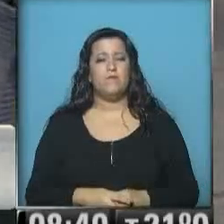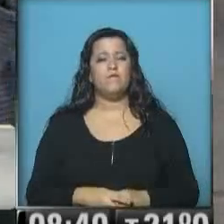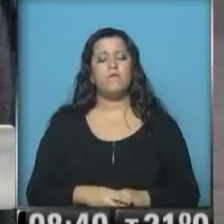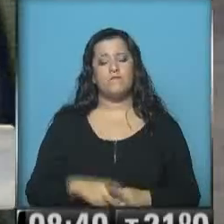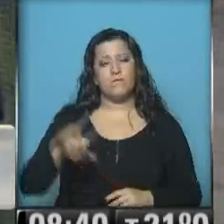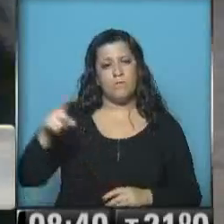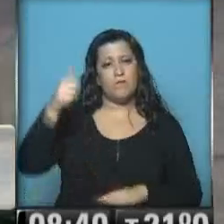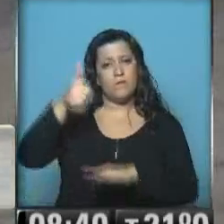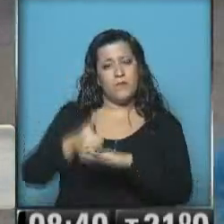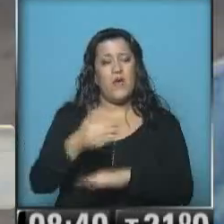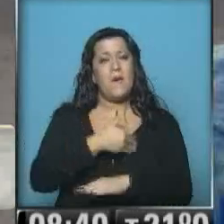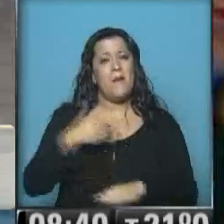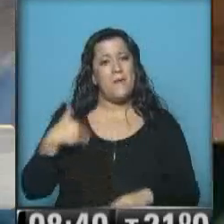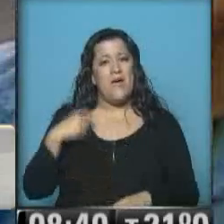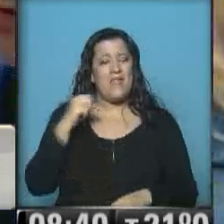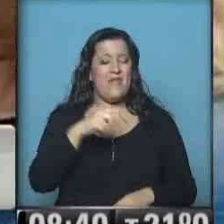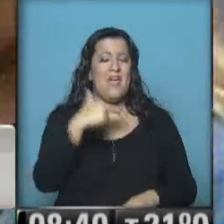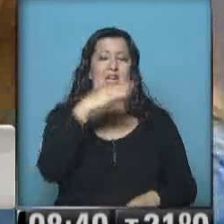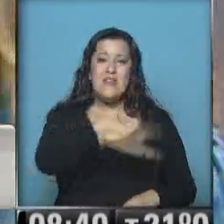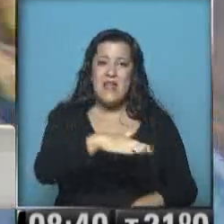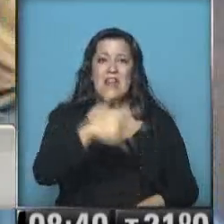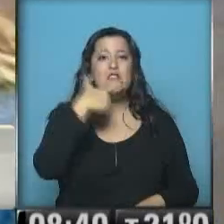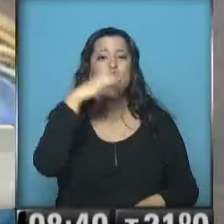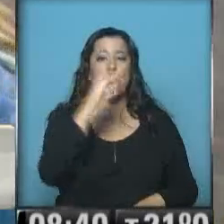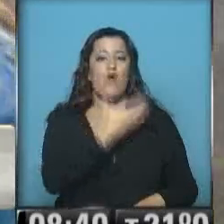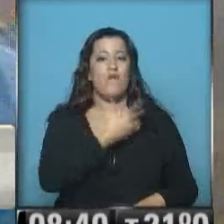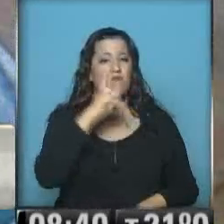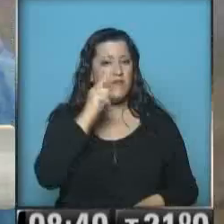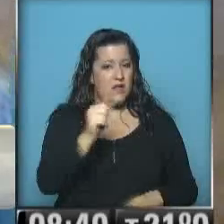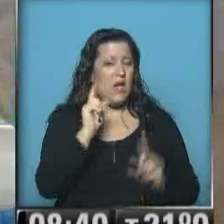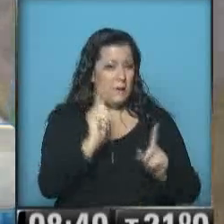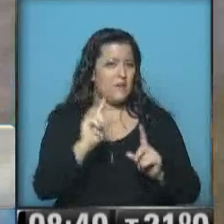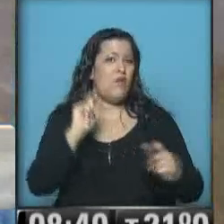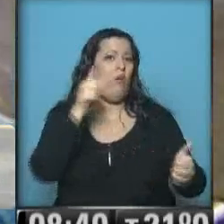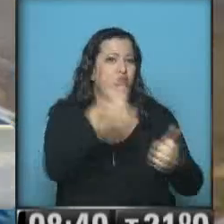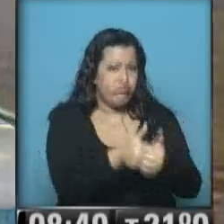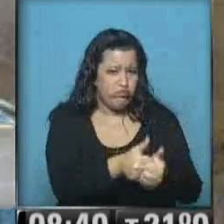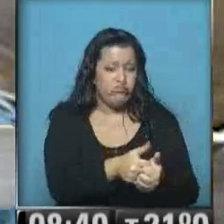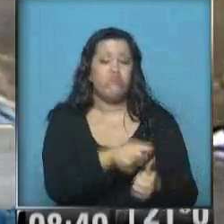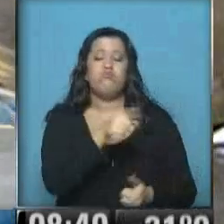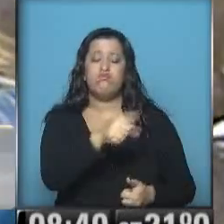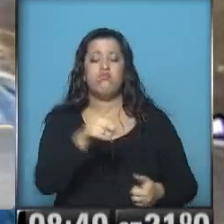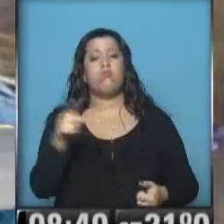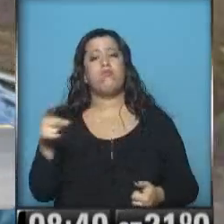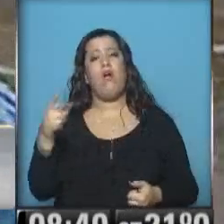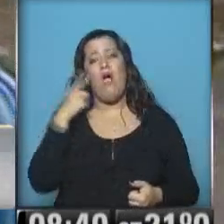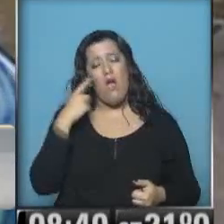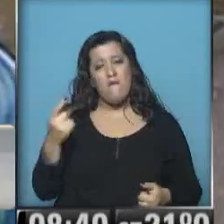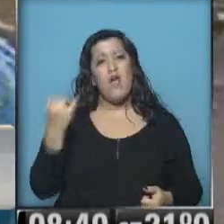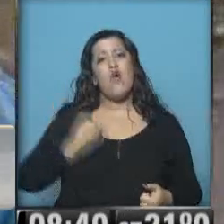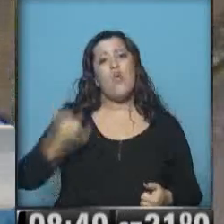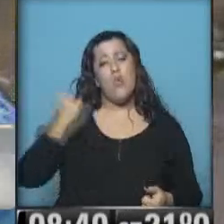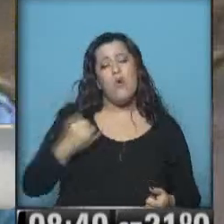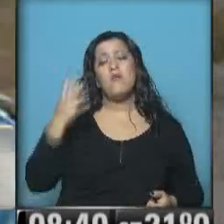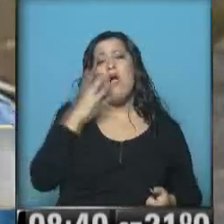catalina es la mamá de sofía una chiquita víctima de esta situación catalina en la medida que nos puedas